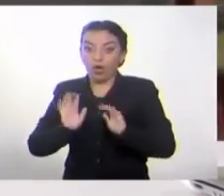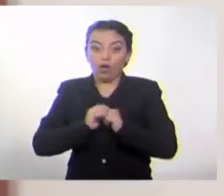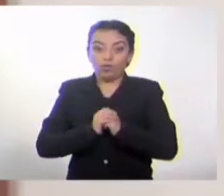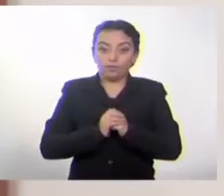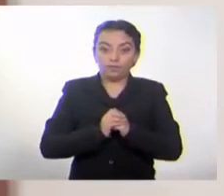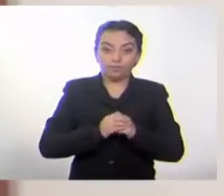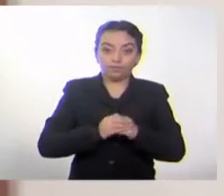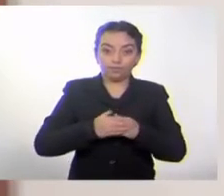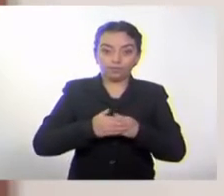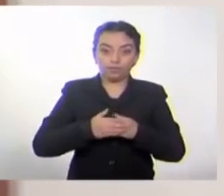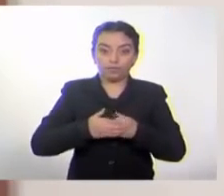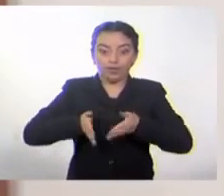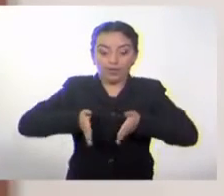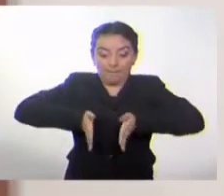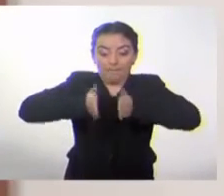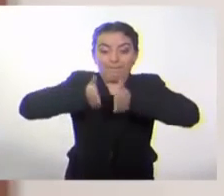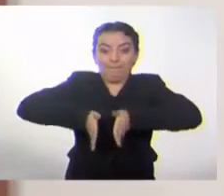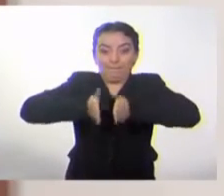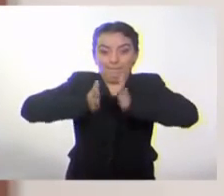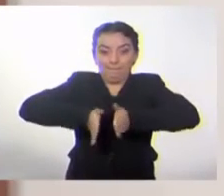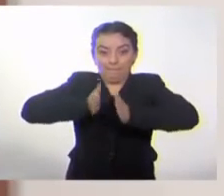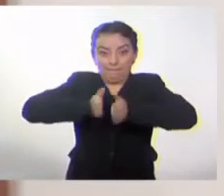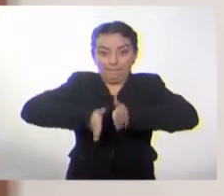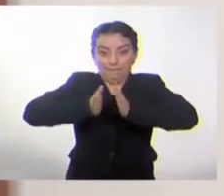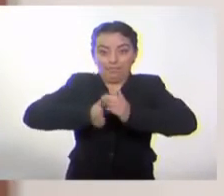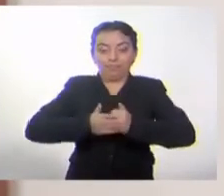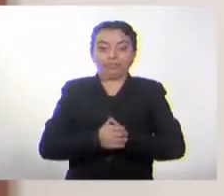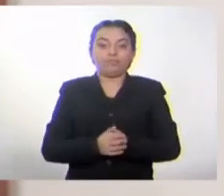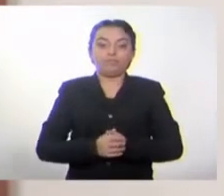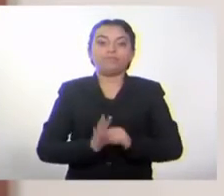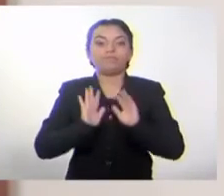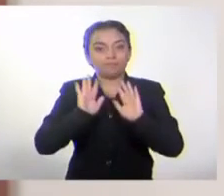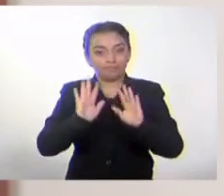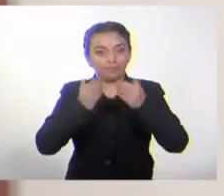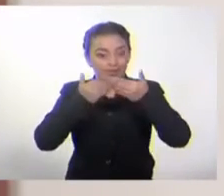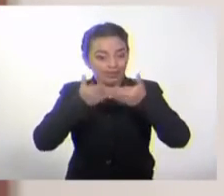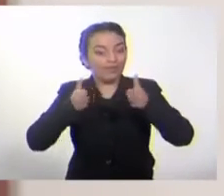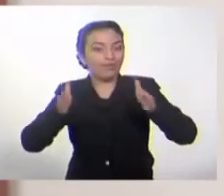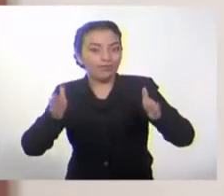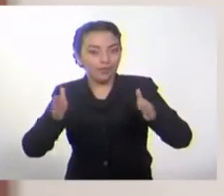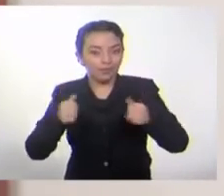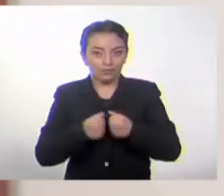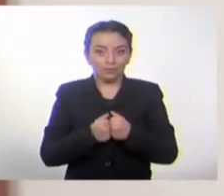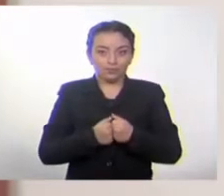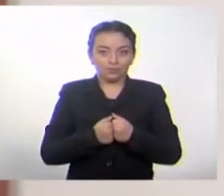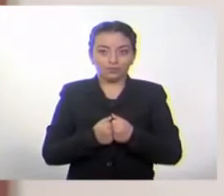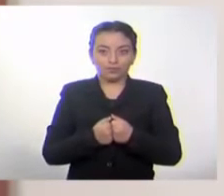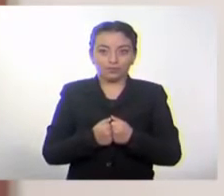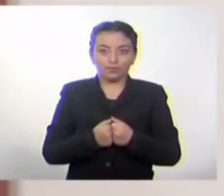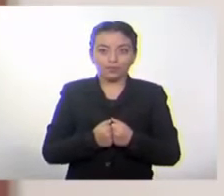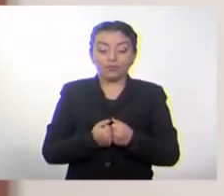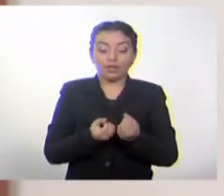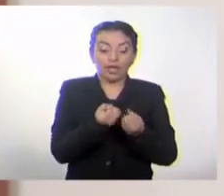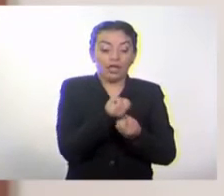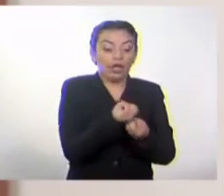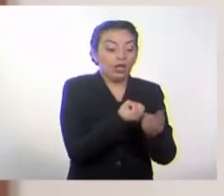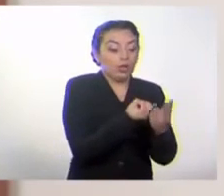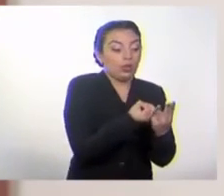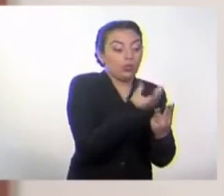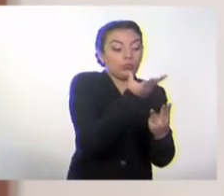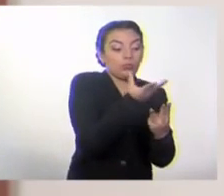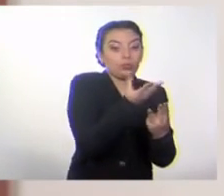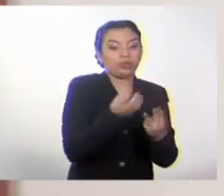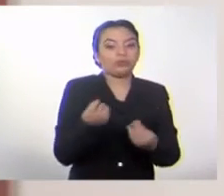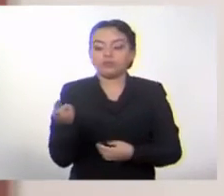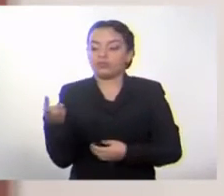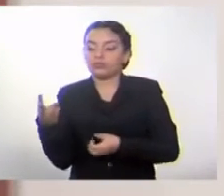ocurrido. Una de las primeras diferencias que puedes notar es lo que ocurrió con los LED. Cuando estábamos en el circuito en